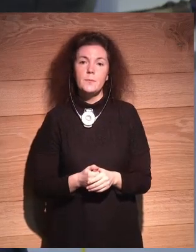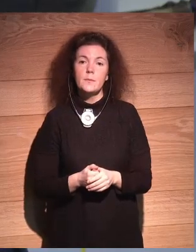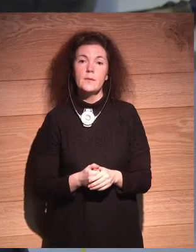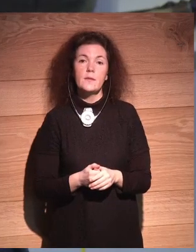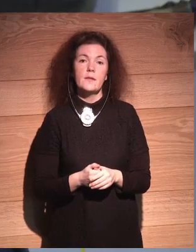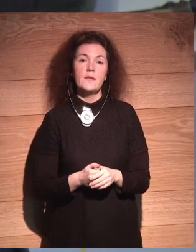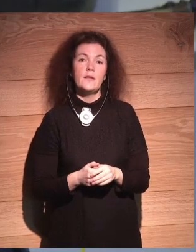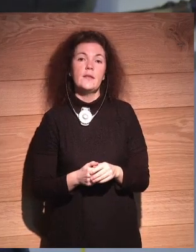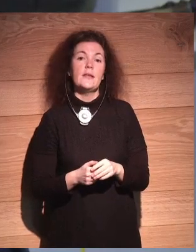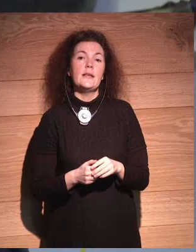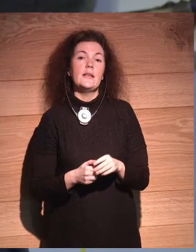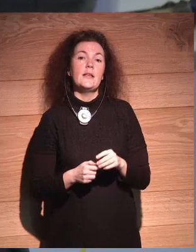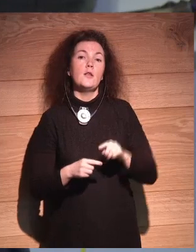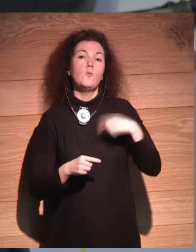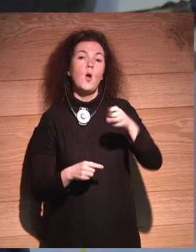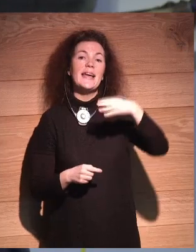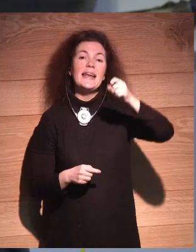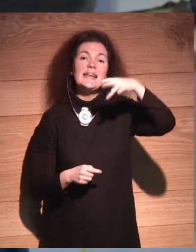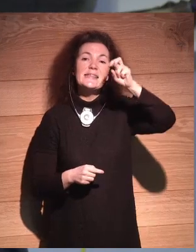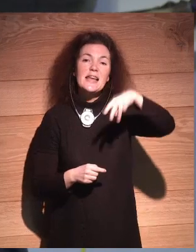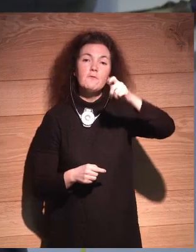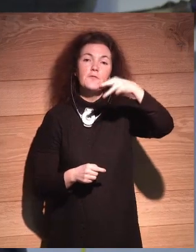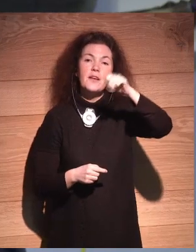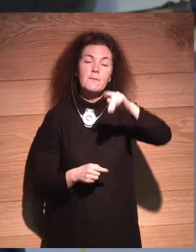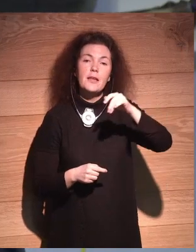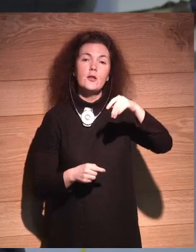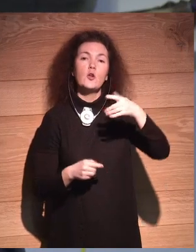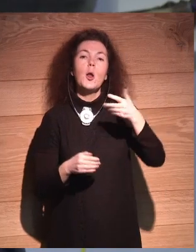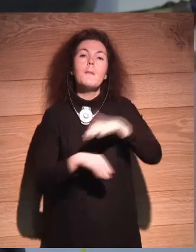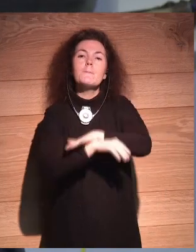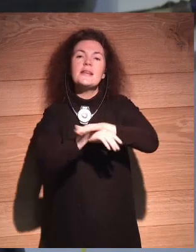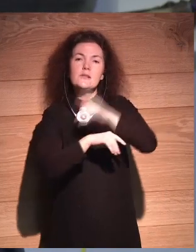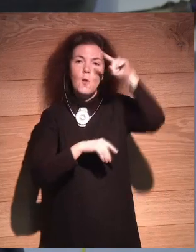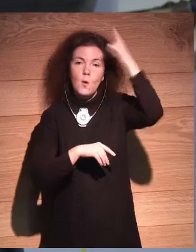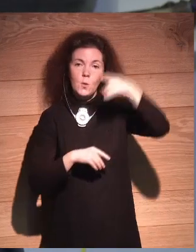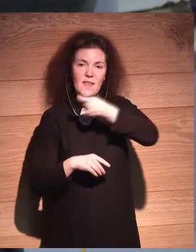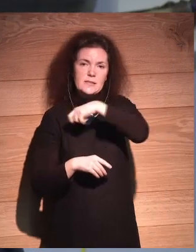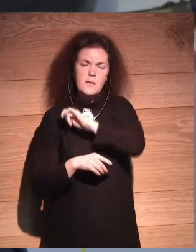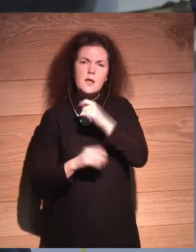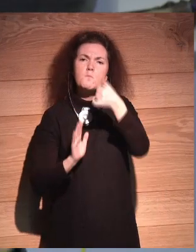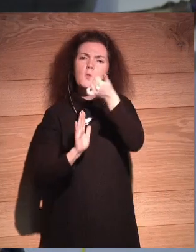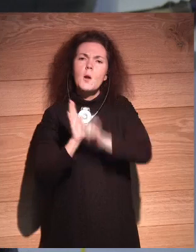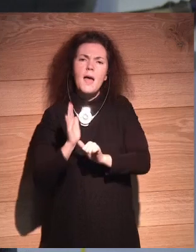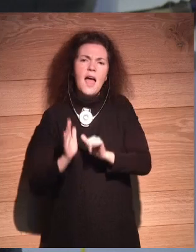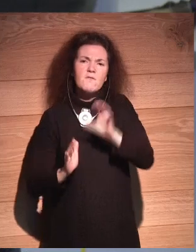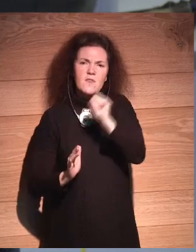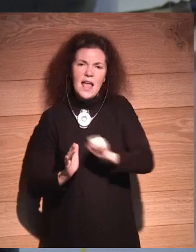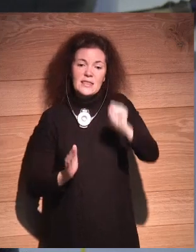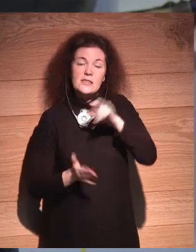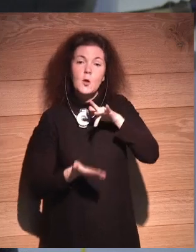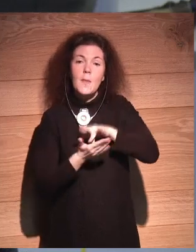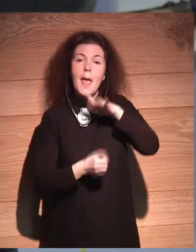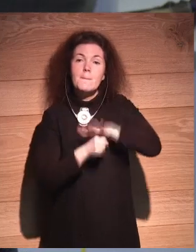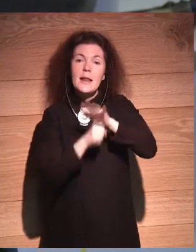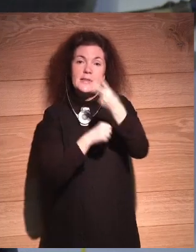precederá a la que tendrán Christian Felber con José Guirao, el ministro de Cultura de España. Es un programa fantástico que se cerrará el martes 20